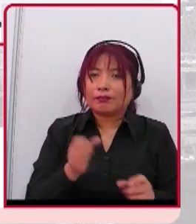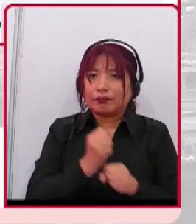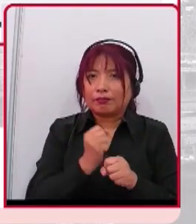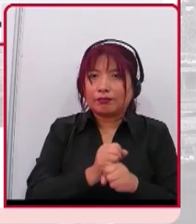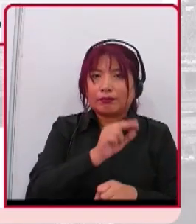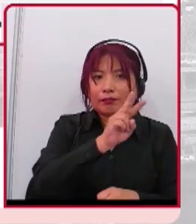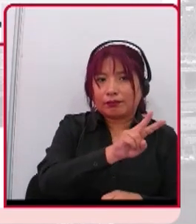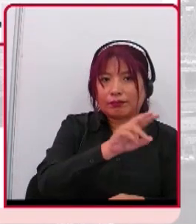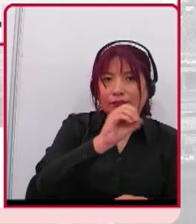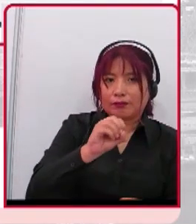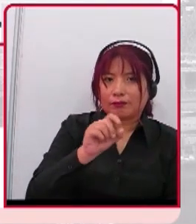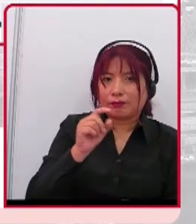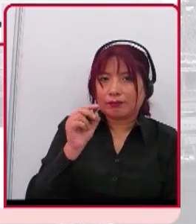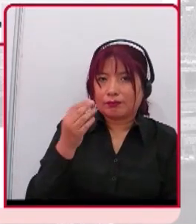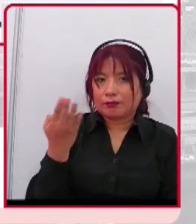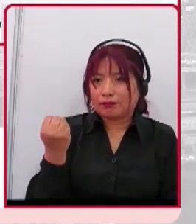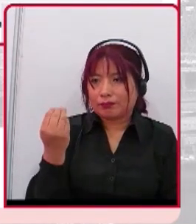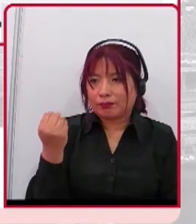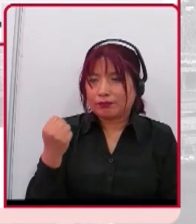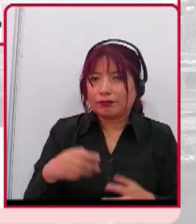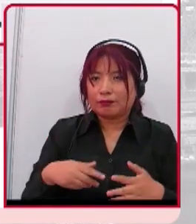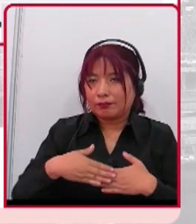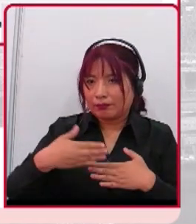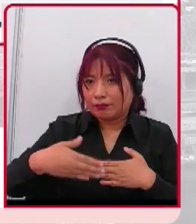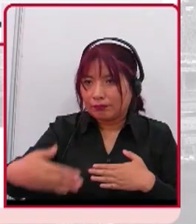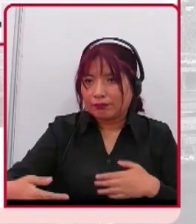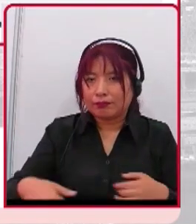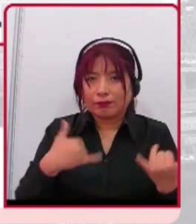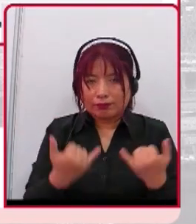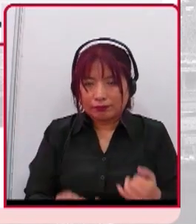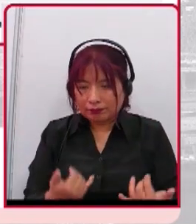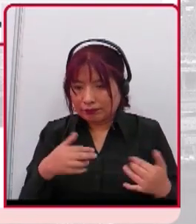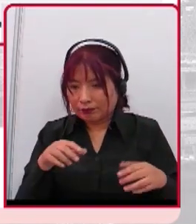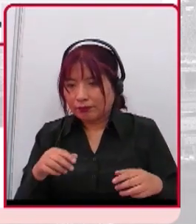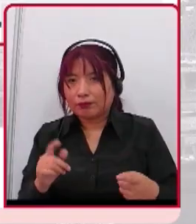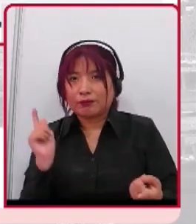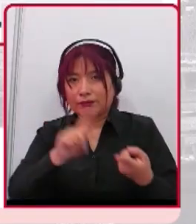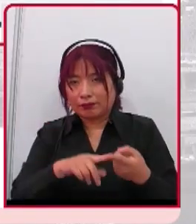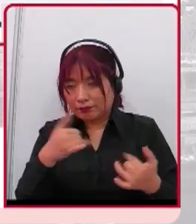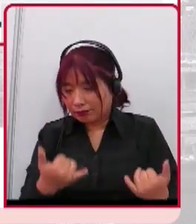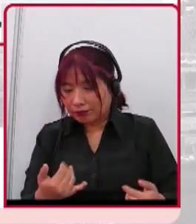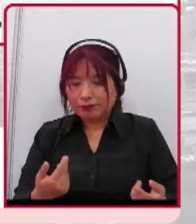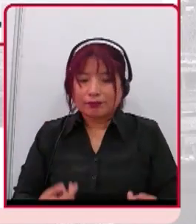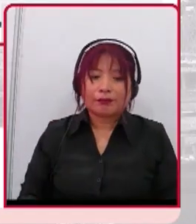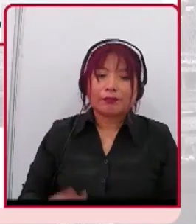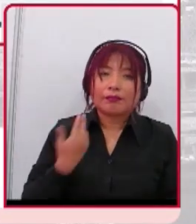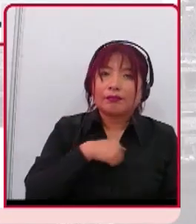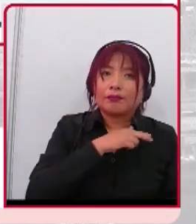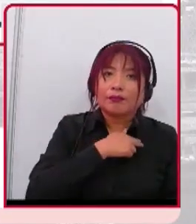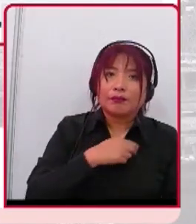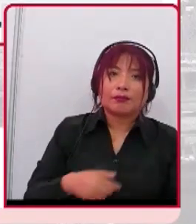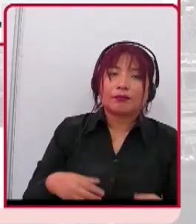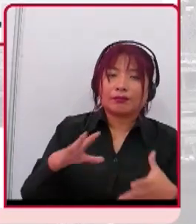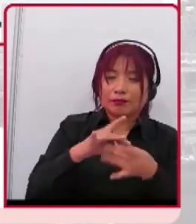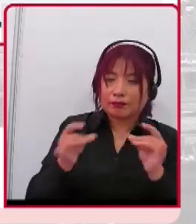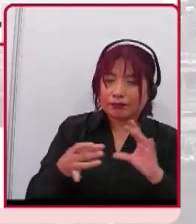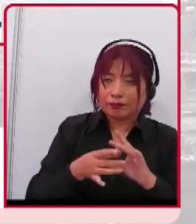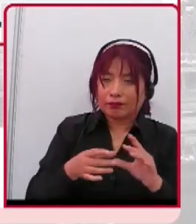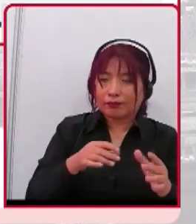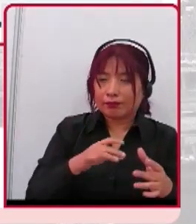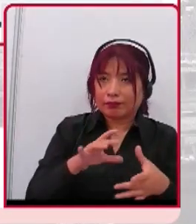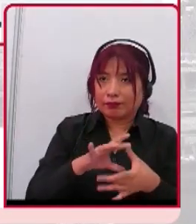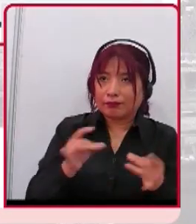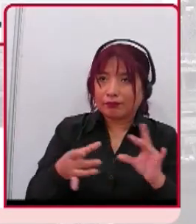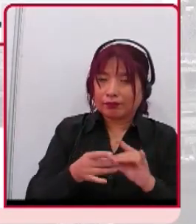adelante. Nos hemos caracterizado a lo largo de todos estos años por cada una de las implementaciones que